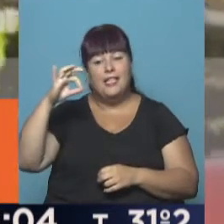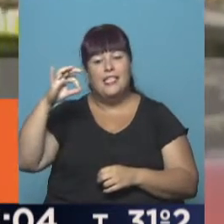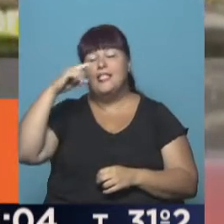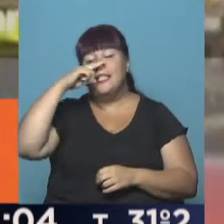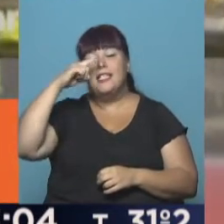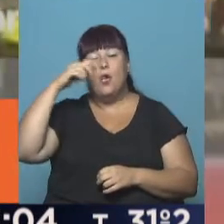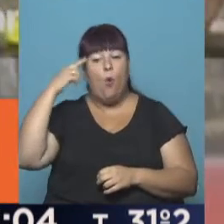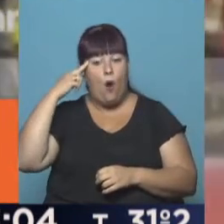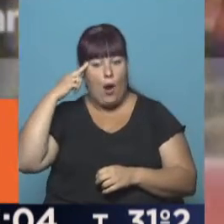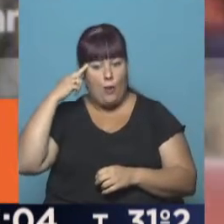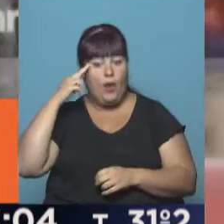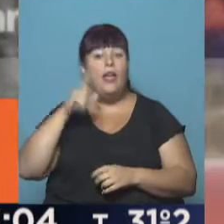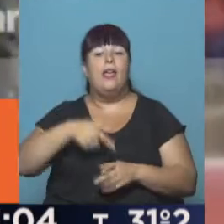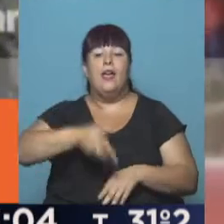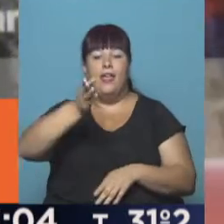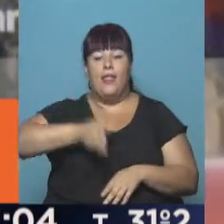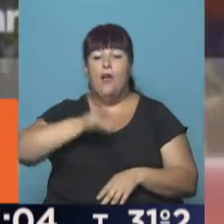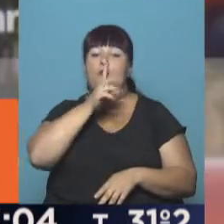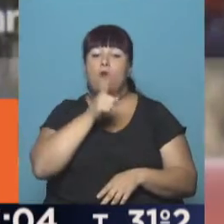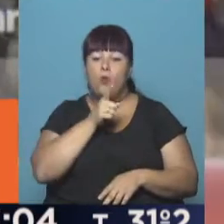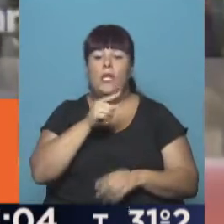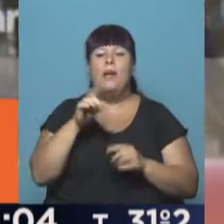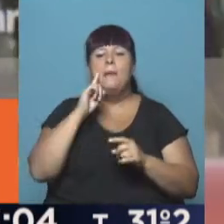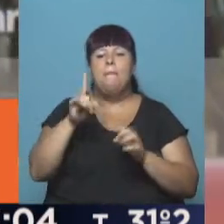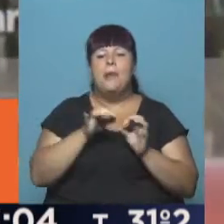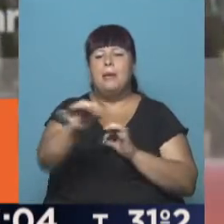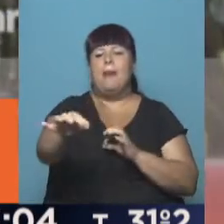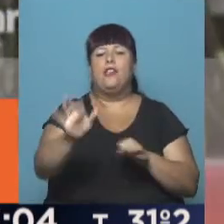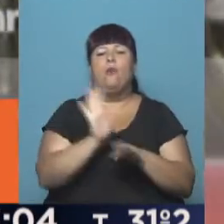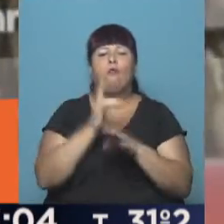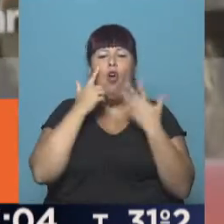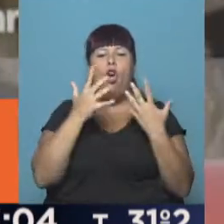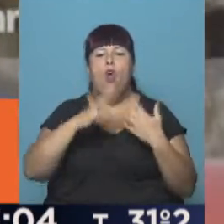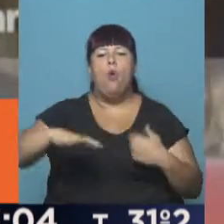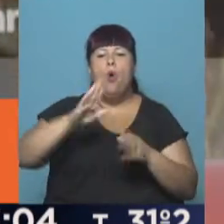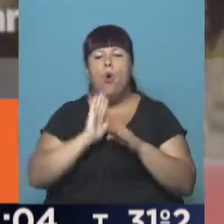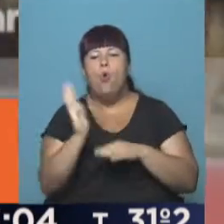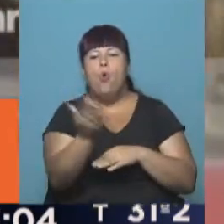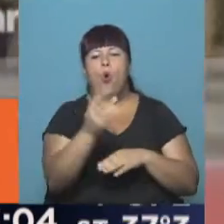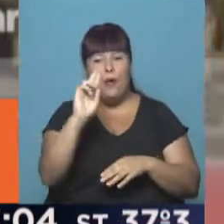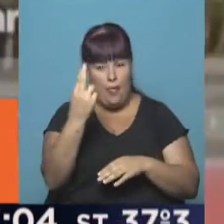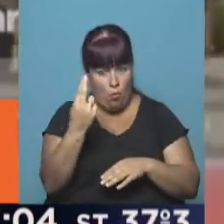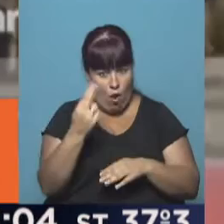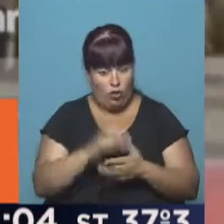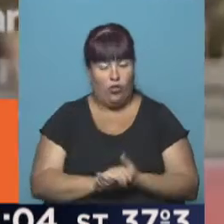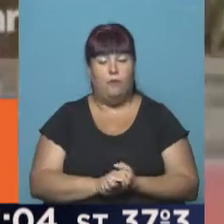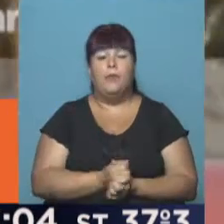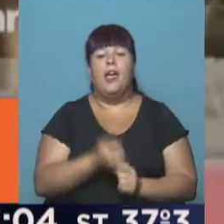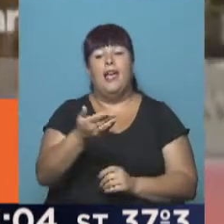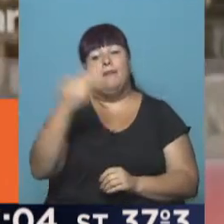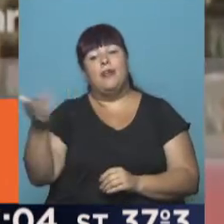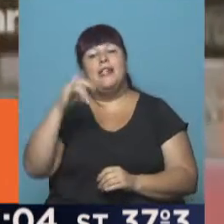779 del corredor vial a mil metros de lo que se conoce como la curva de la muerte del lado de